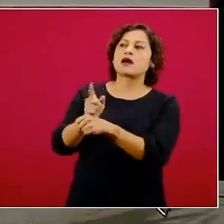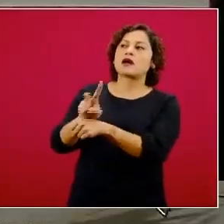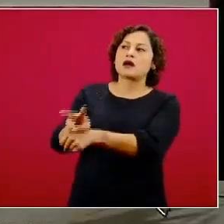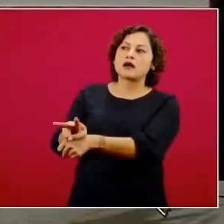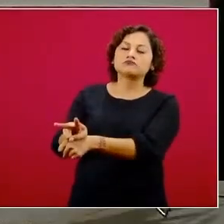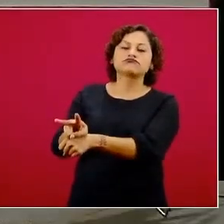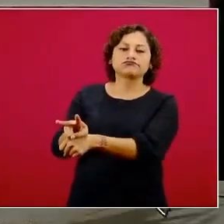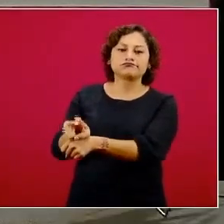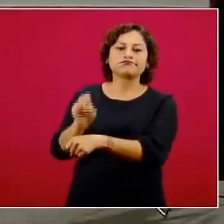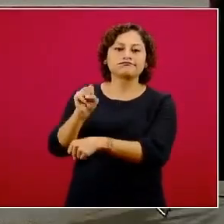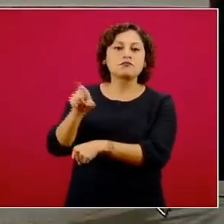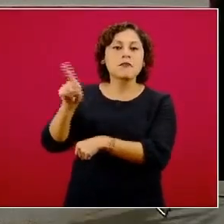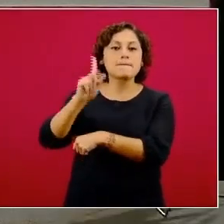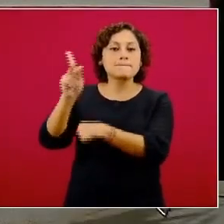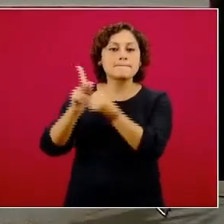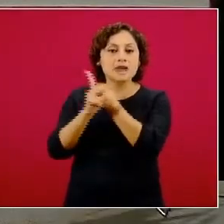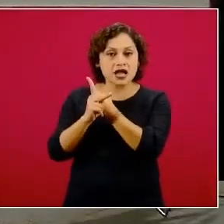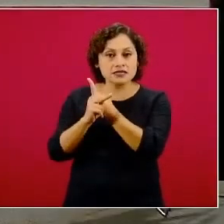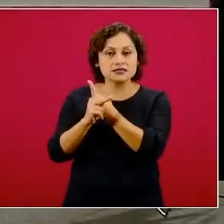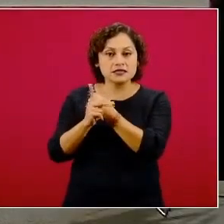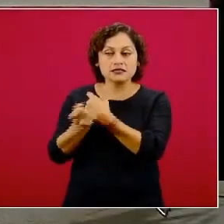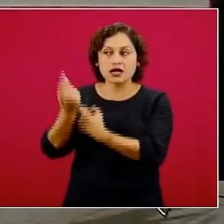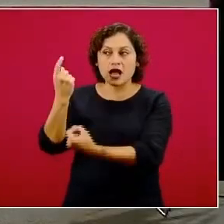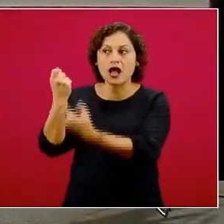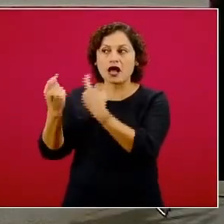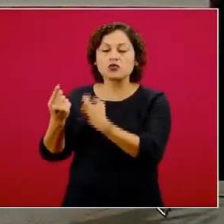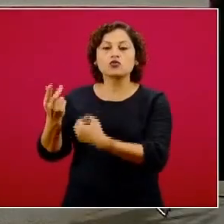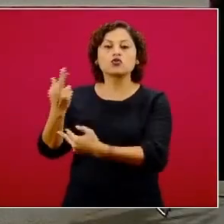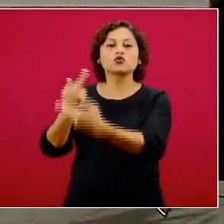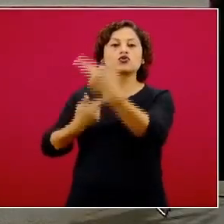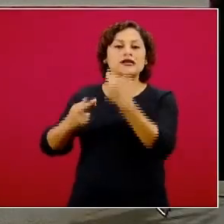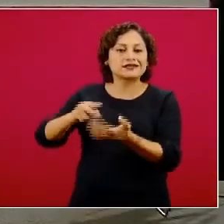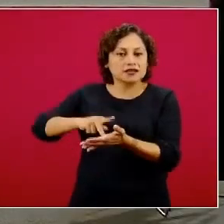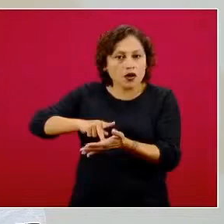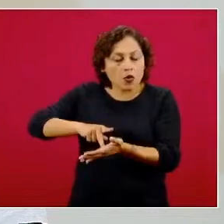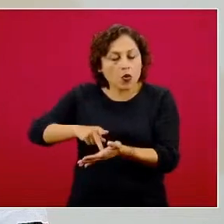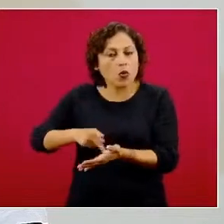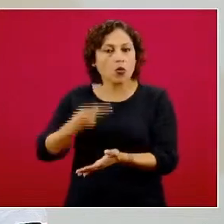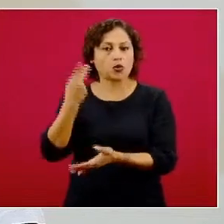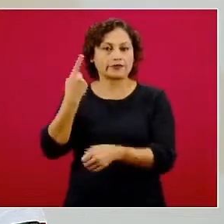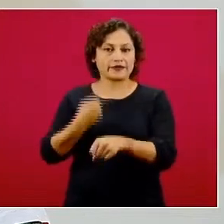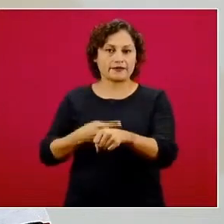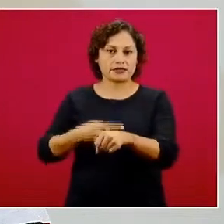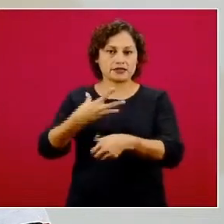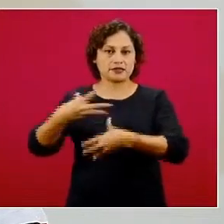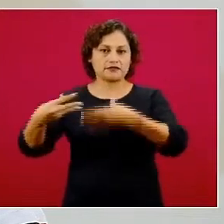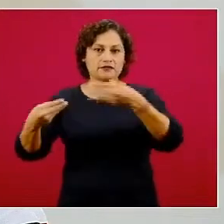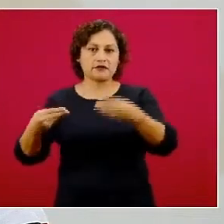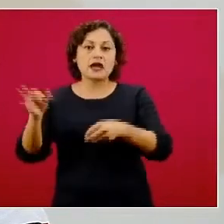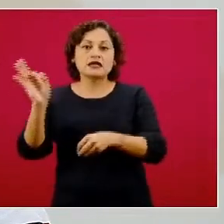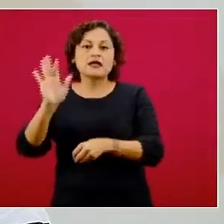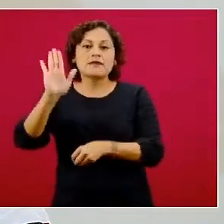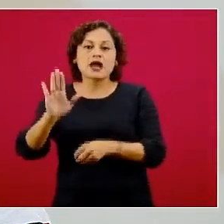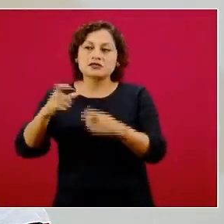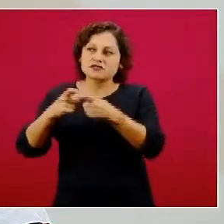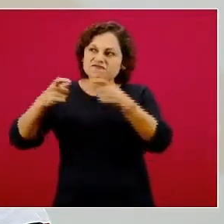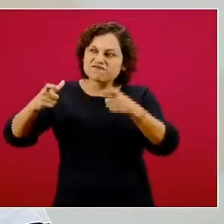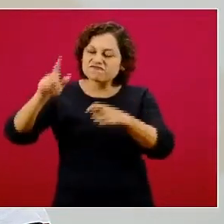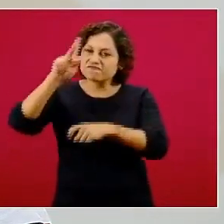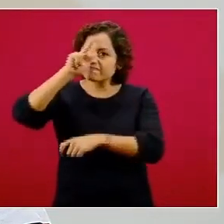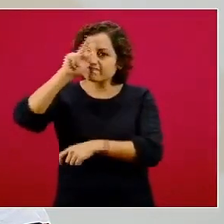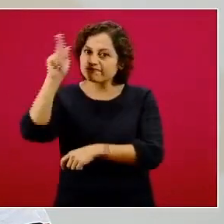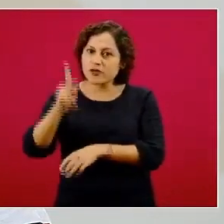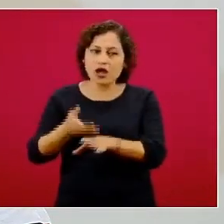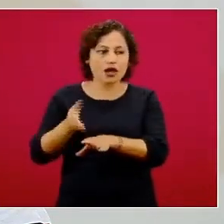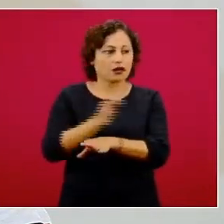países que están presentando pues una segunda ola que inclusive es más importante o de mayor alcance que la primera. Nosotros estamos